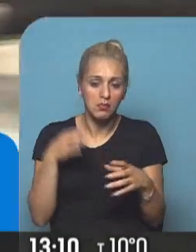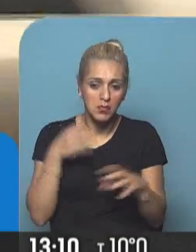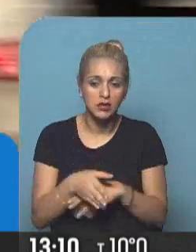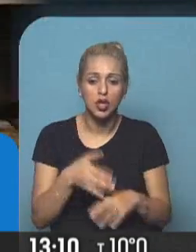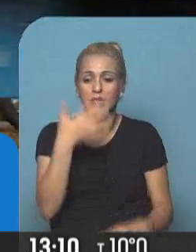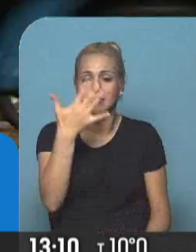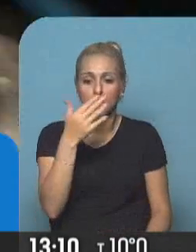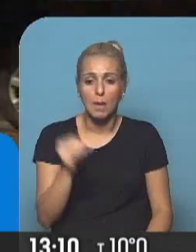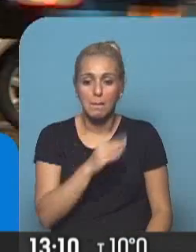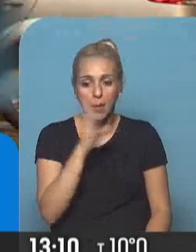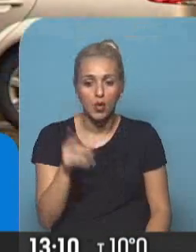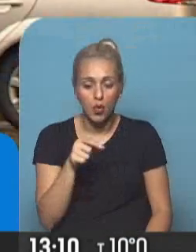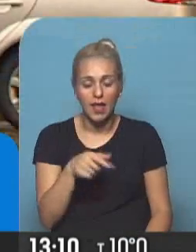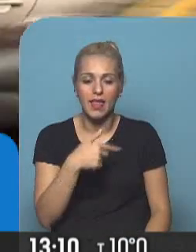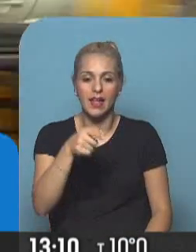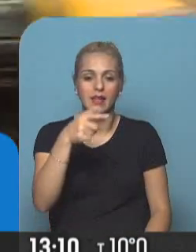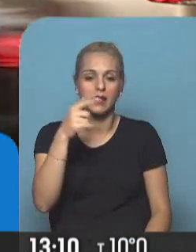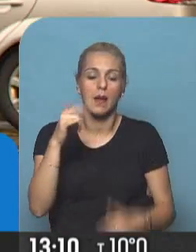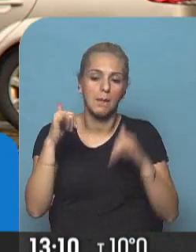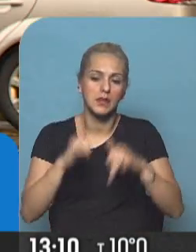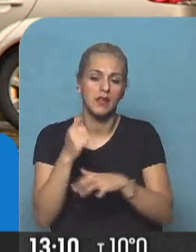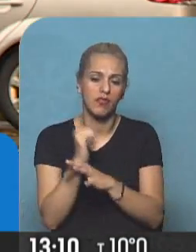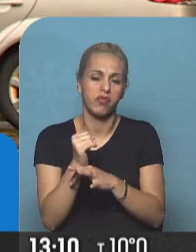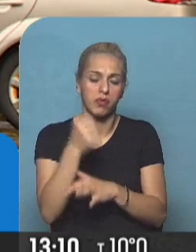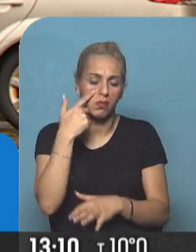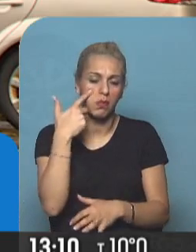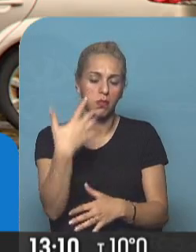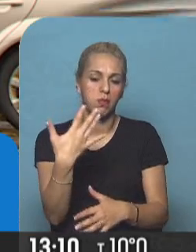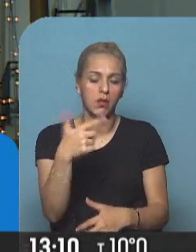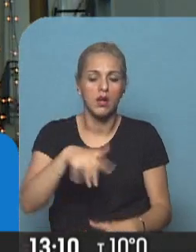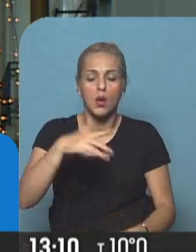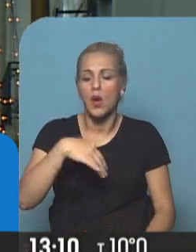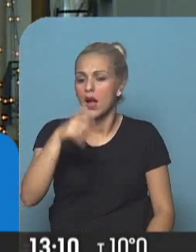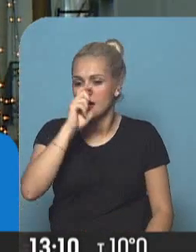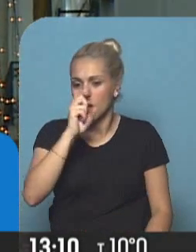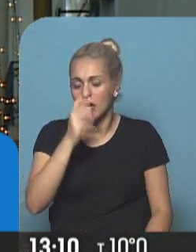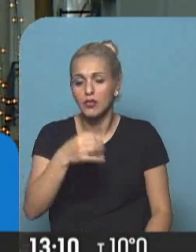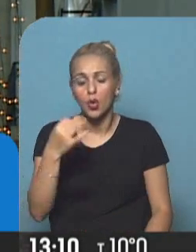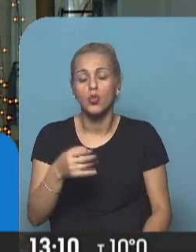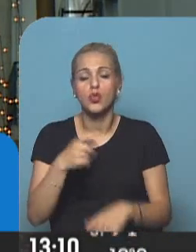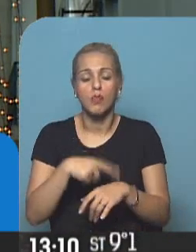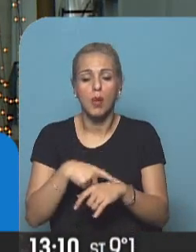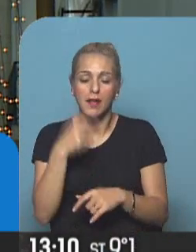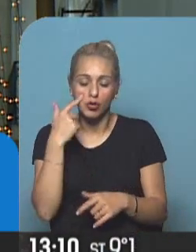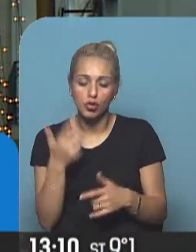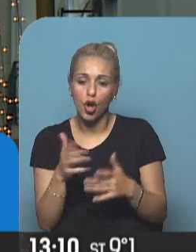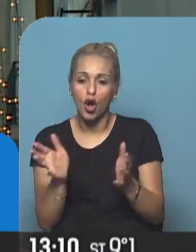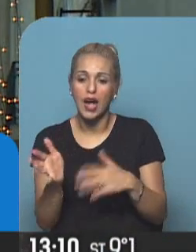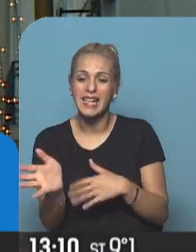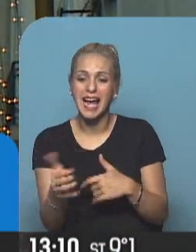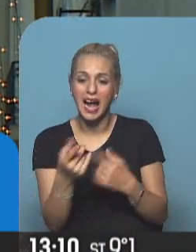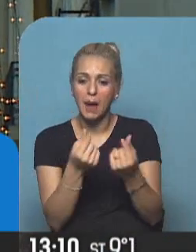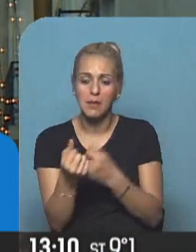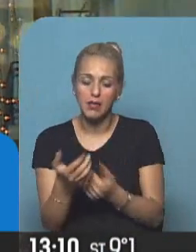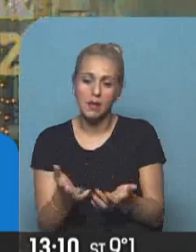5 de la mañana en la tradicional pizzería que está ubicada en la avenida Corrientes, en momentos en que se realizaba el conteo de la caja. Con escaso personal a